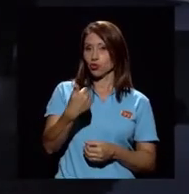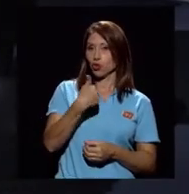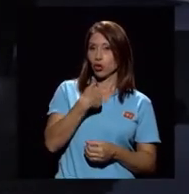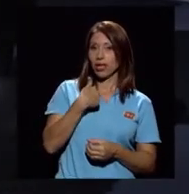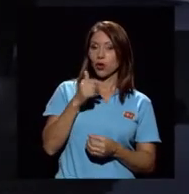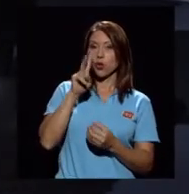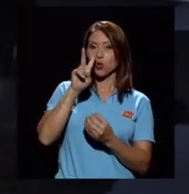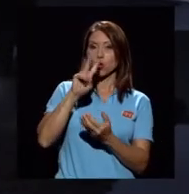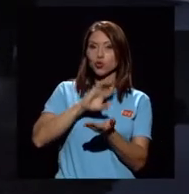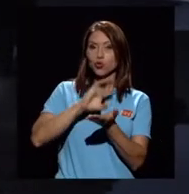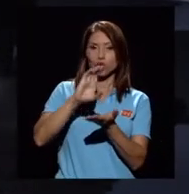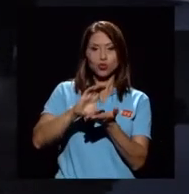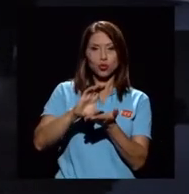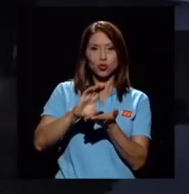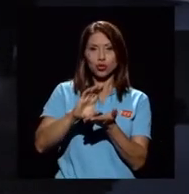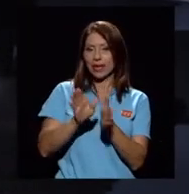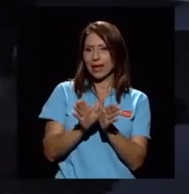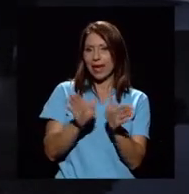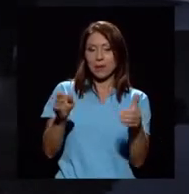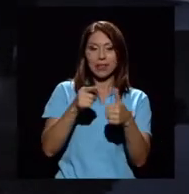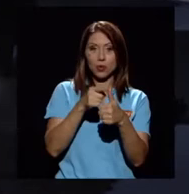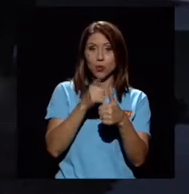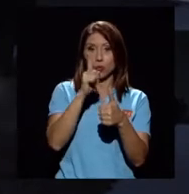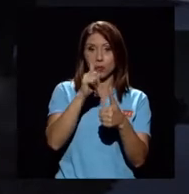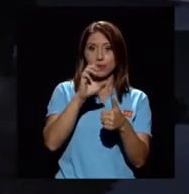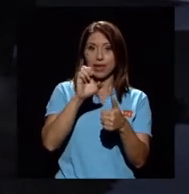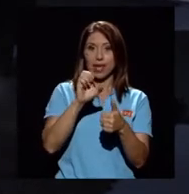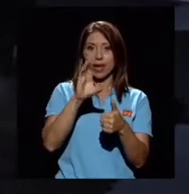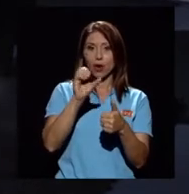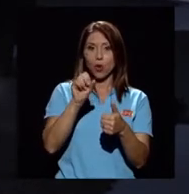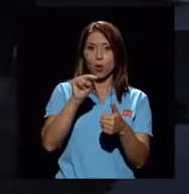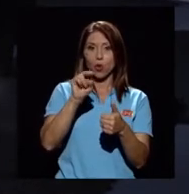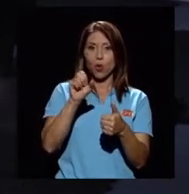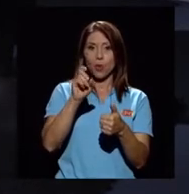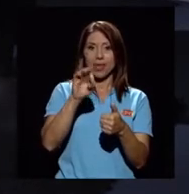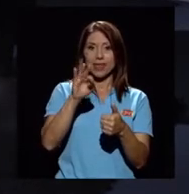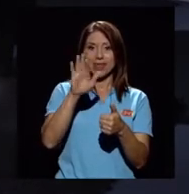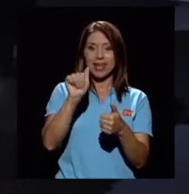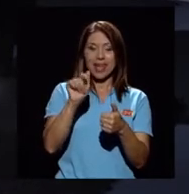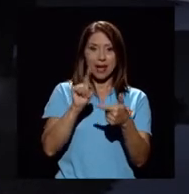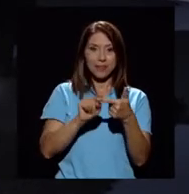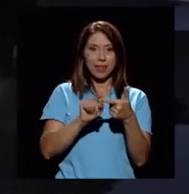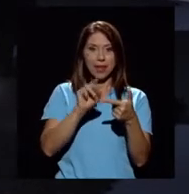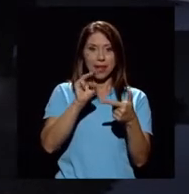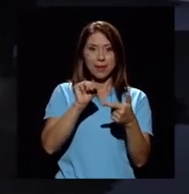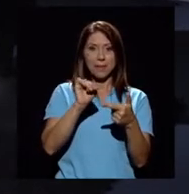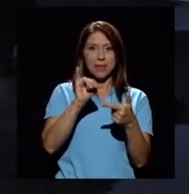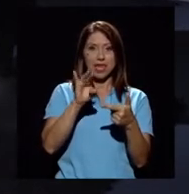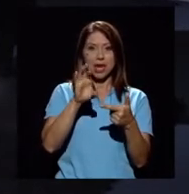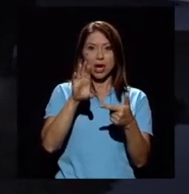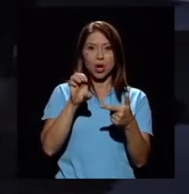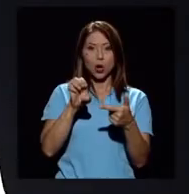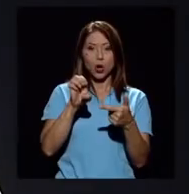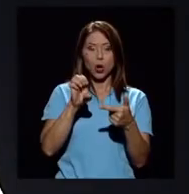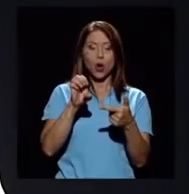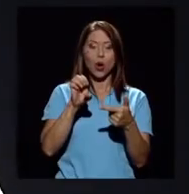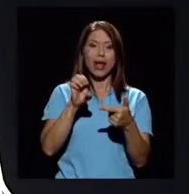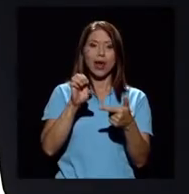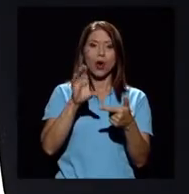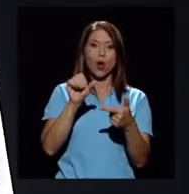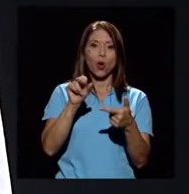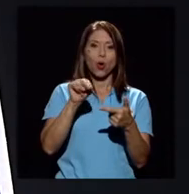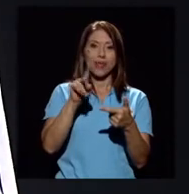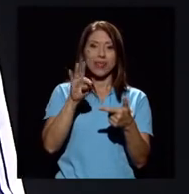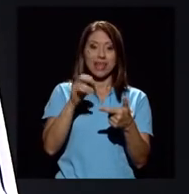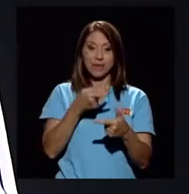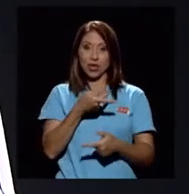cursos generalmente. Un curso es de econometría, es econometría y microeconometría, que son, los dos enseñamos cosas que son parecidas y que es